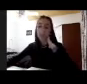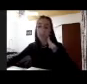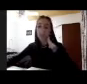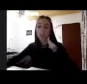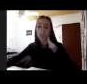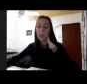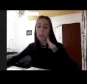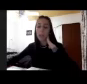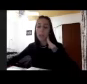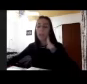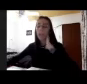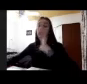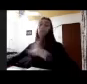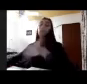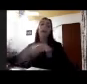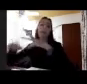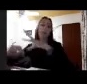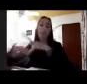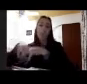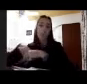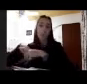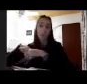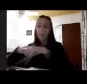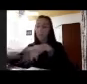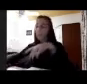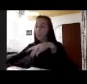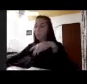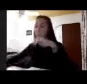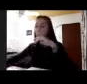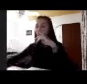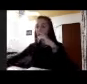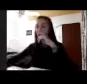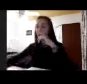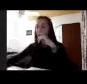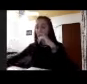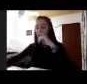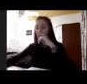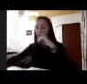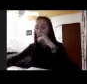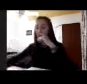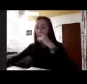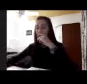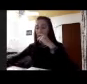llenos y vacíos, que es como calar la plataforma.